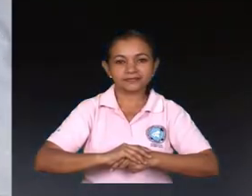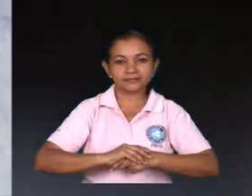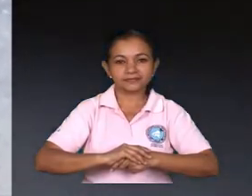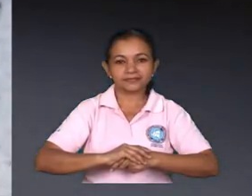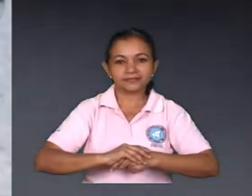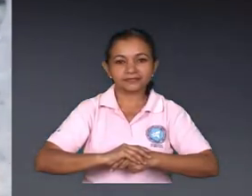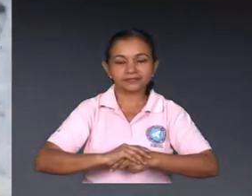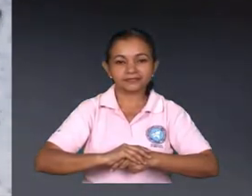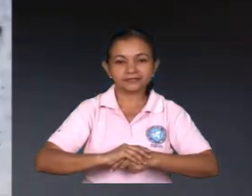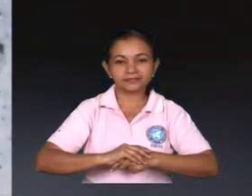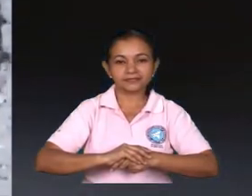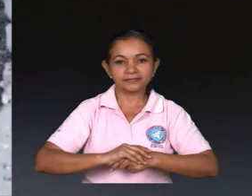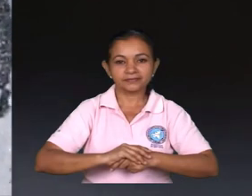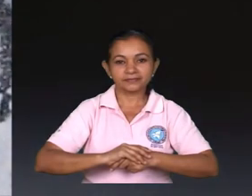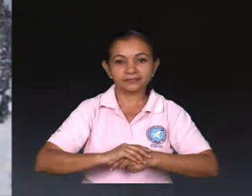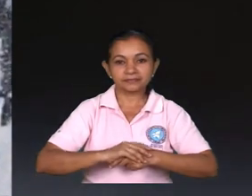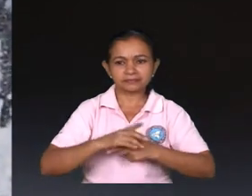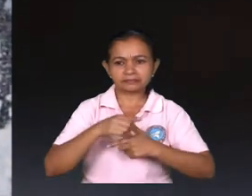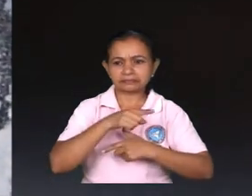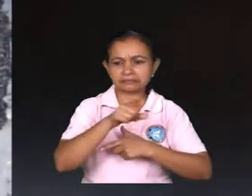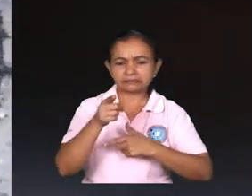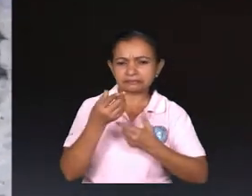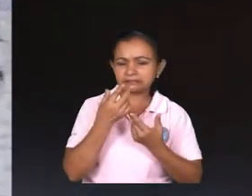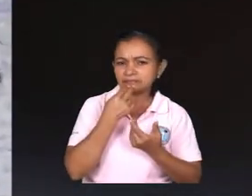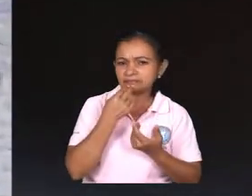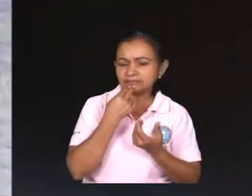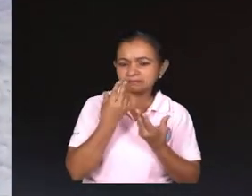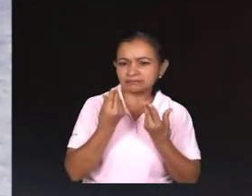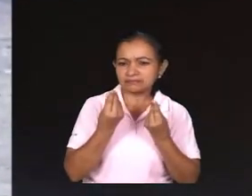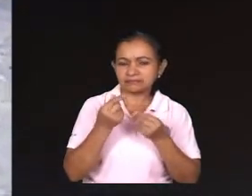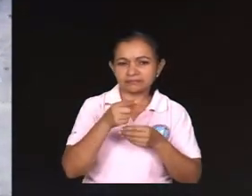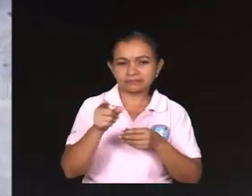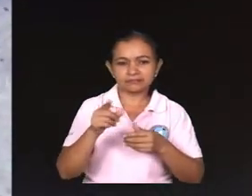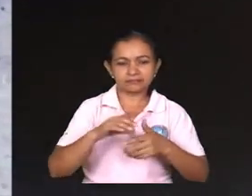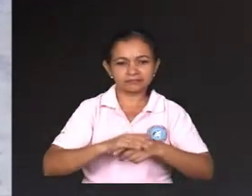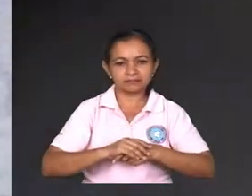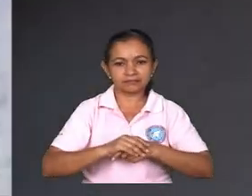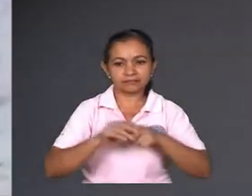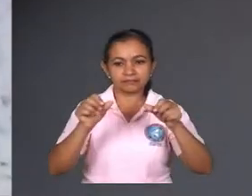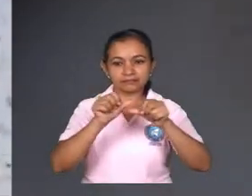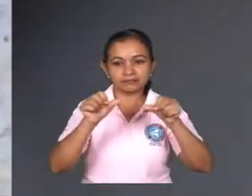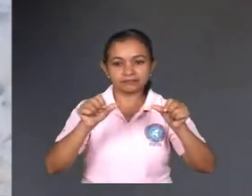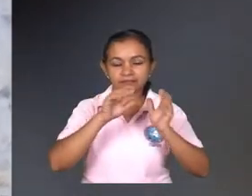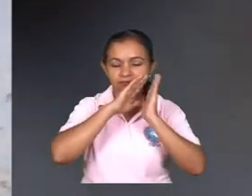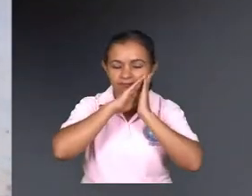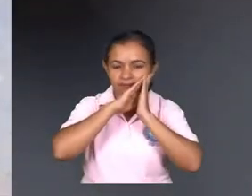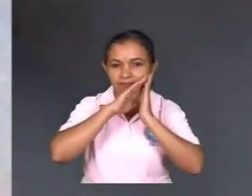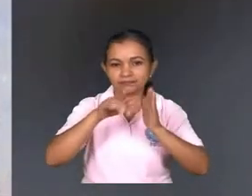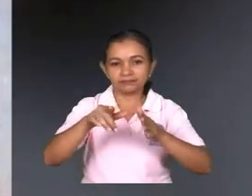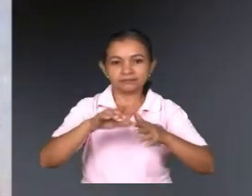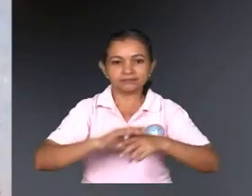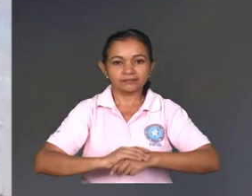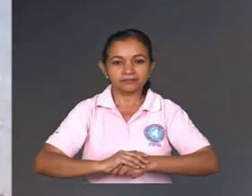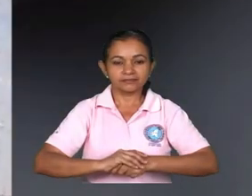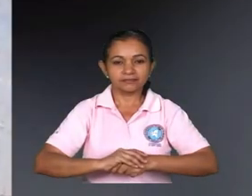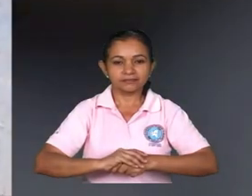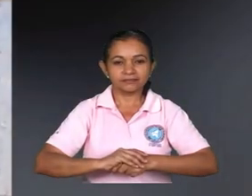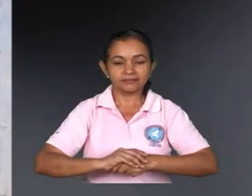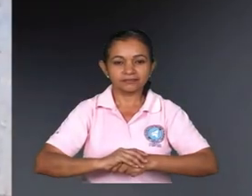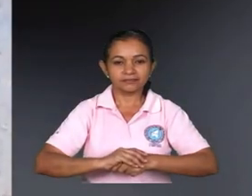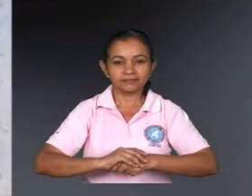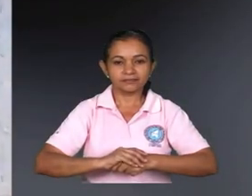No sé qué es, pero está lleno de pelos ahí. ¿Será un animal que está dormido ahí? Tantito.